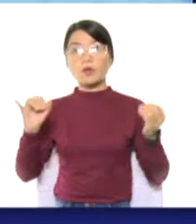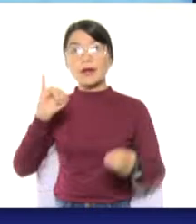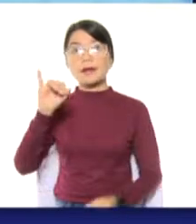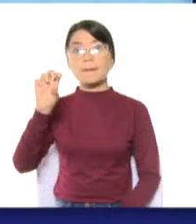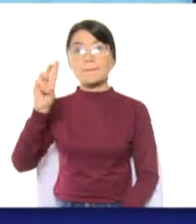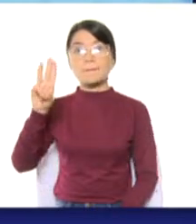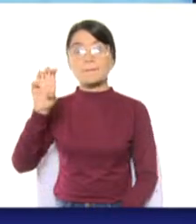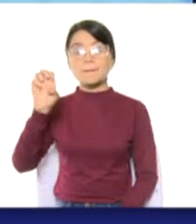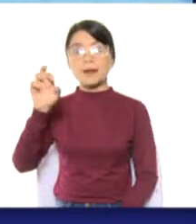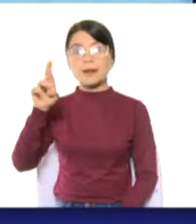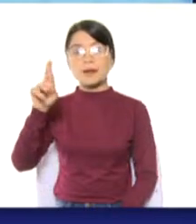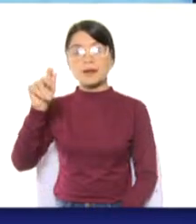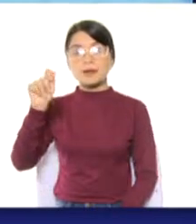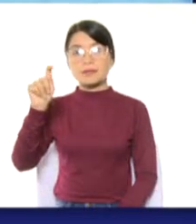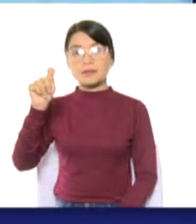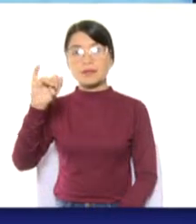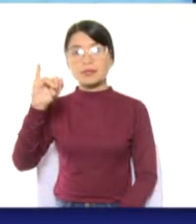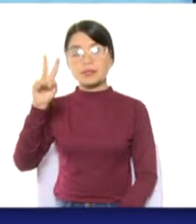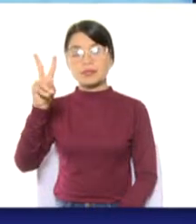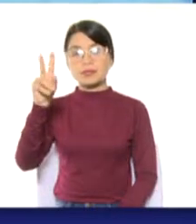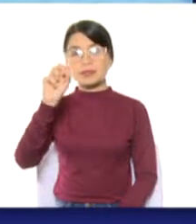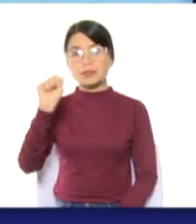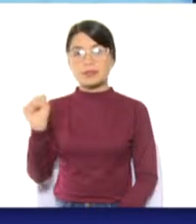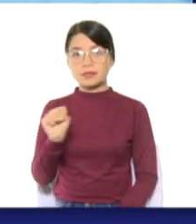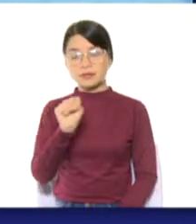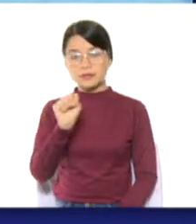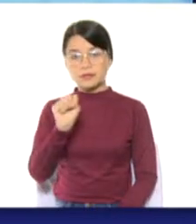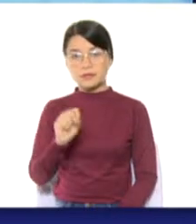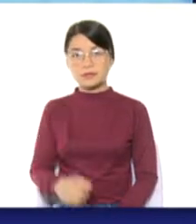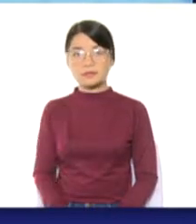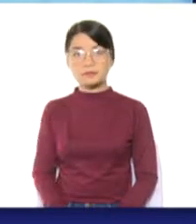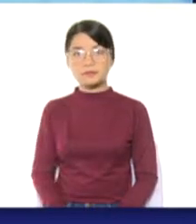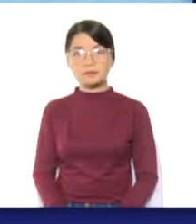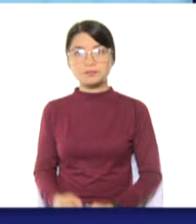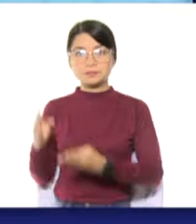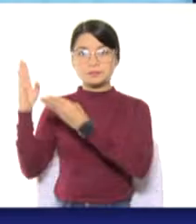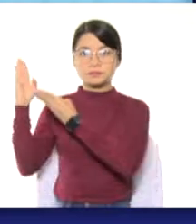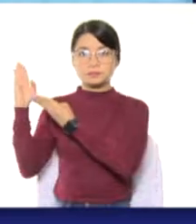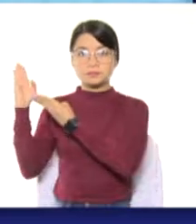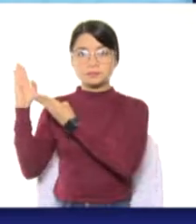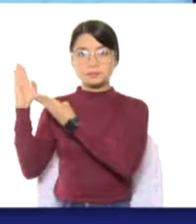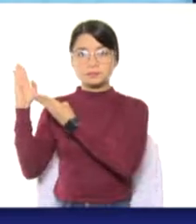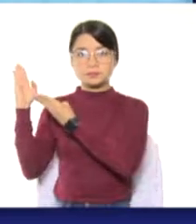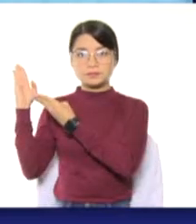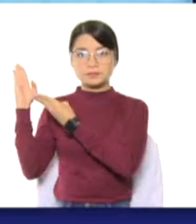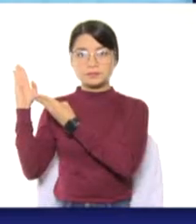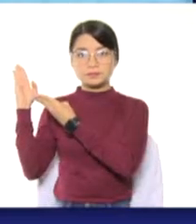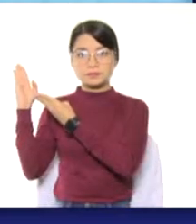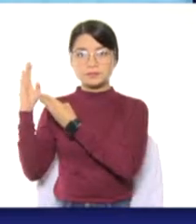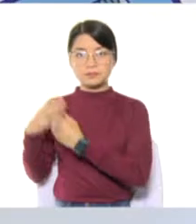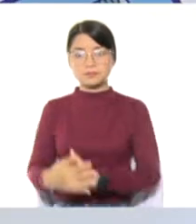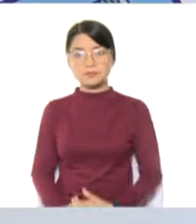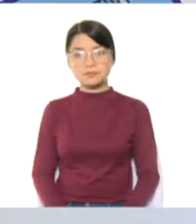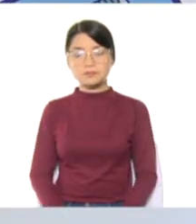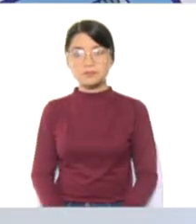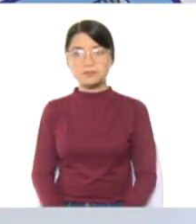influir en lo que es la conducta o la mente de la persona para cambiar. En este caso, un ejemplo